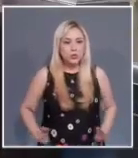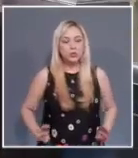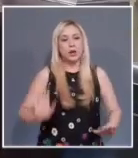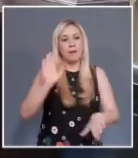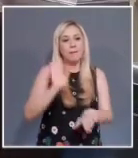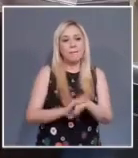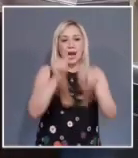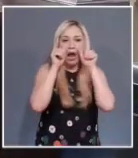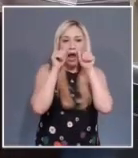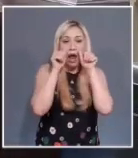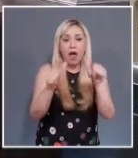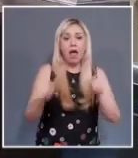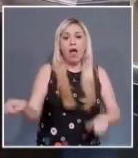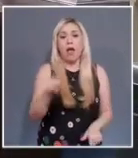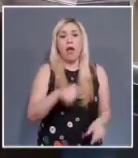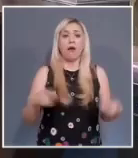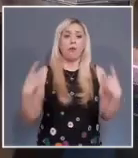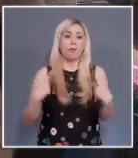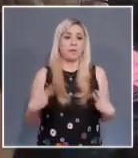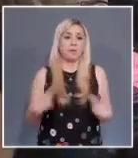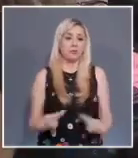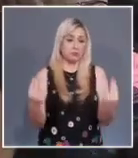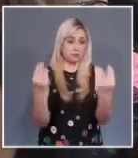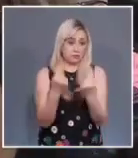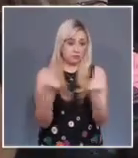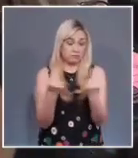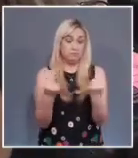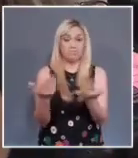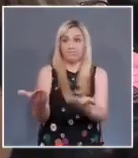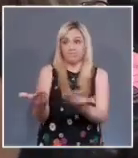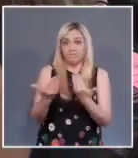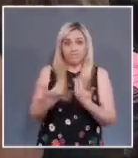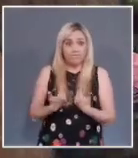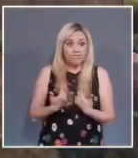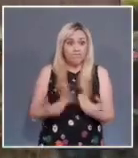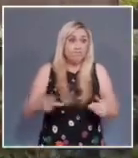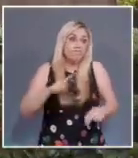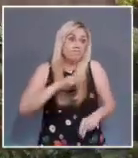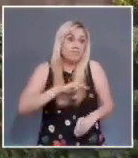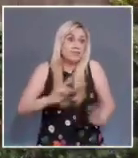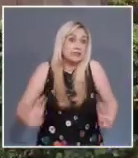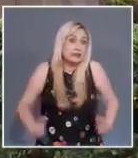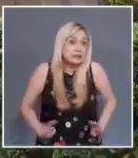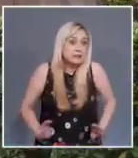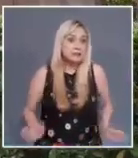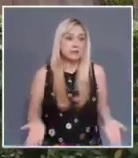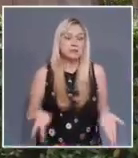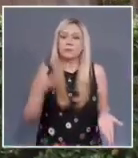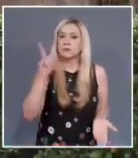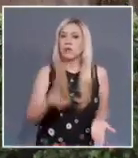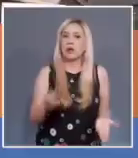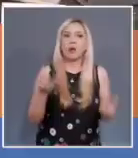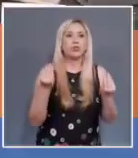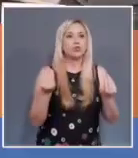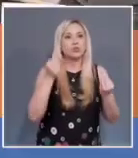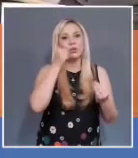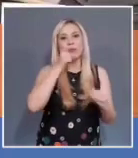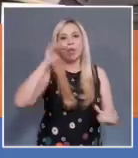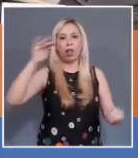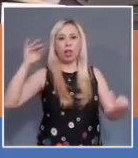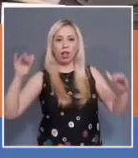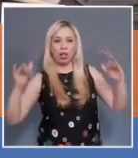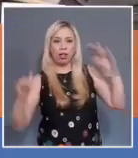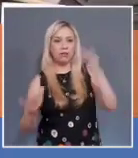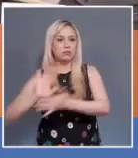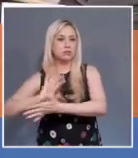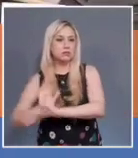pues ambos comparten la responsabilidad frente a la desigualdad que se vive en nuestro país, señalaron especialistas. Que no